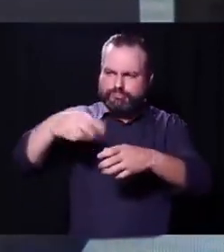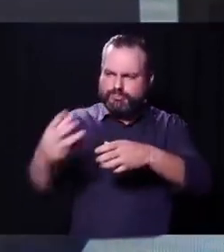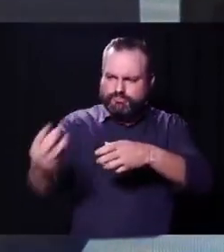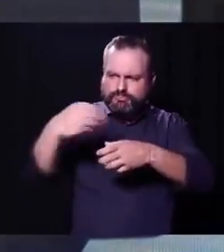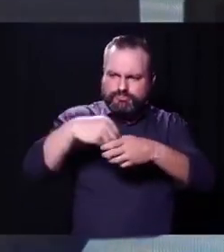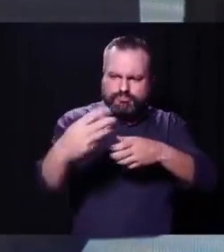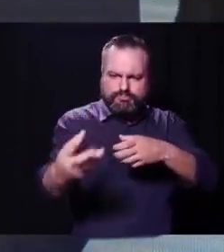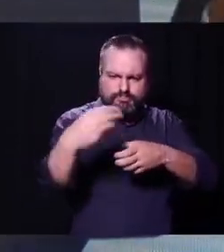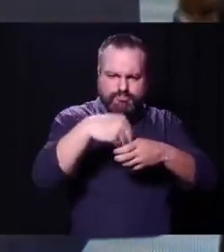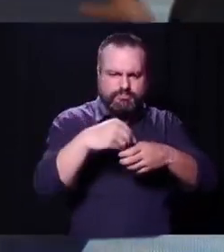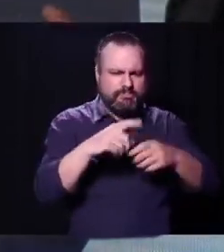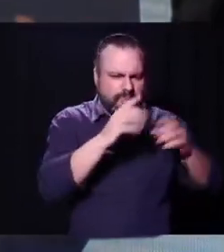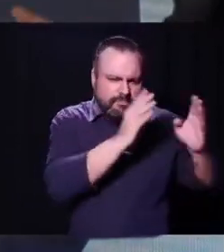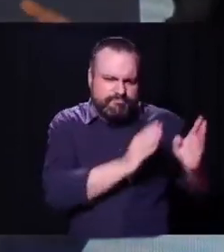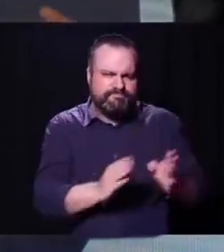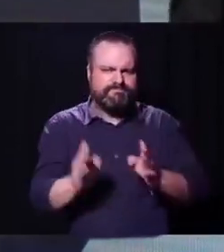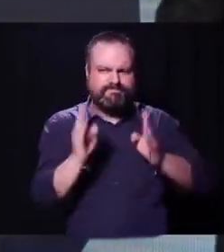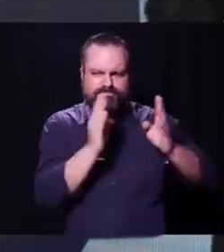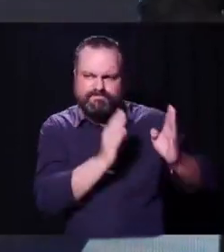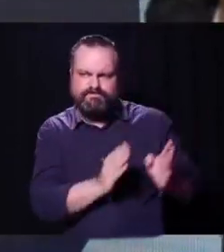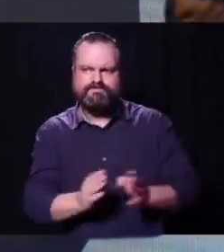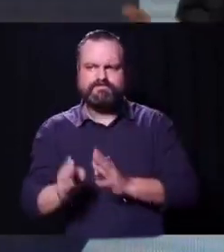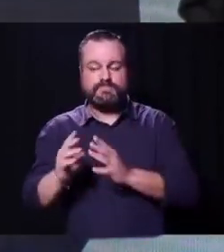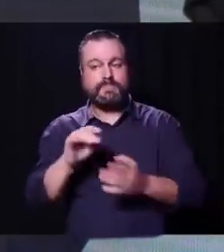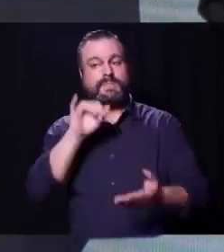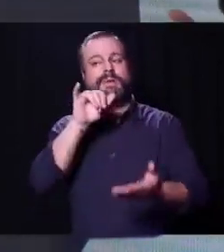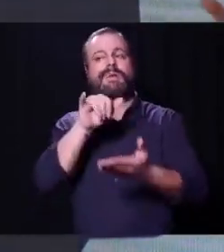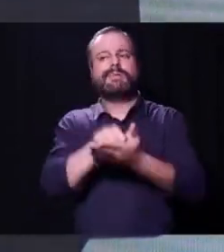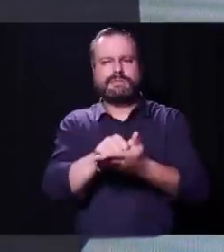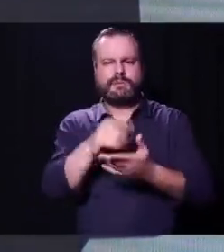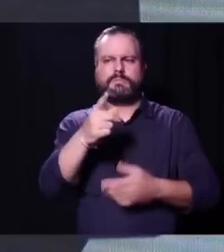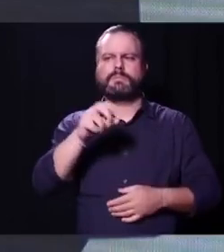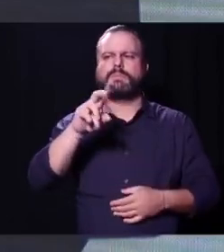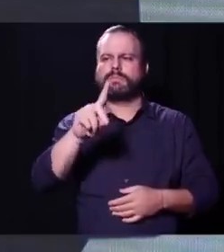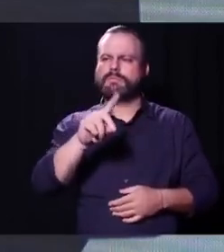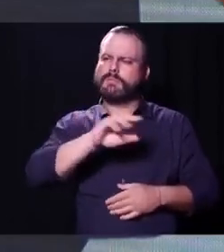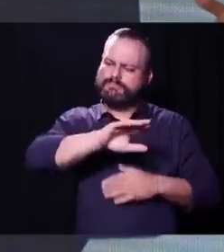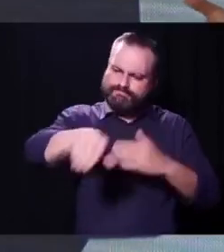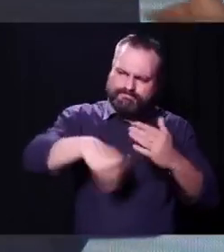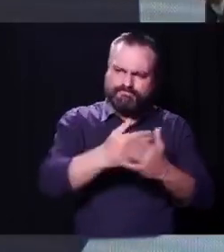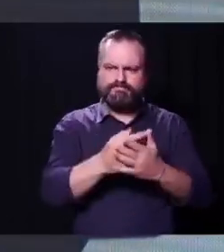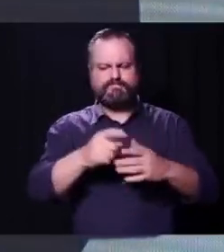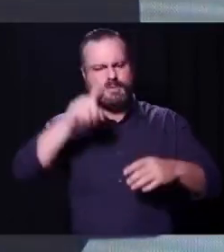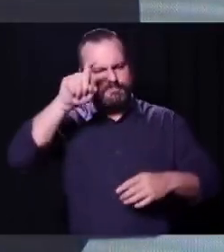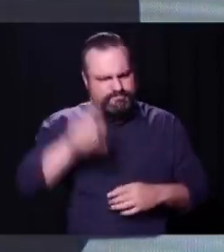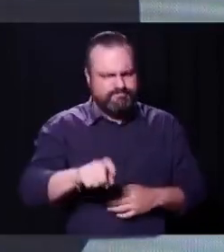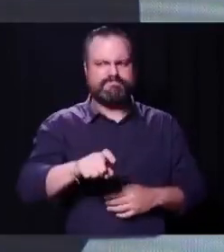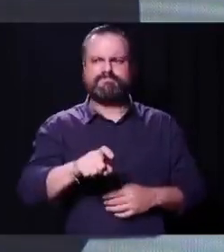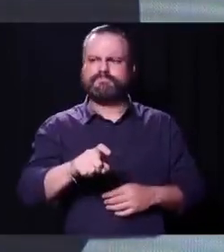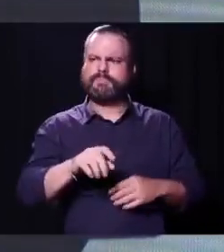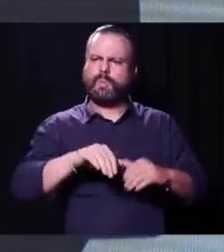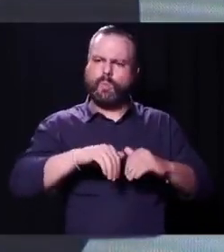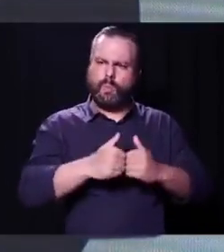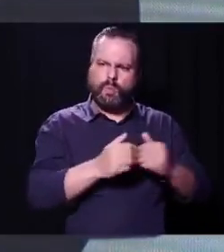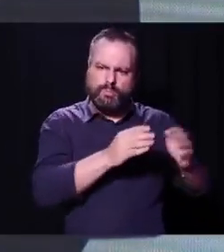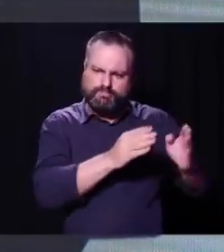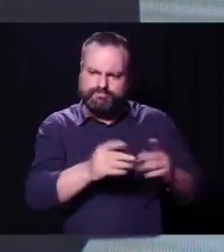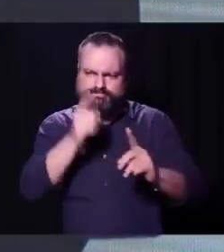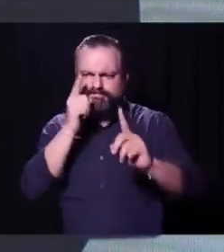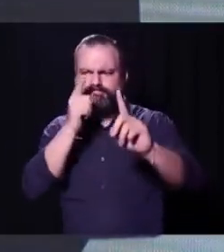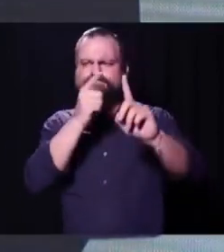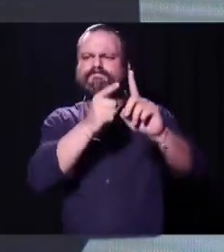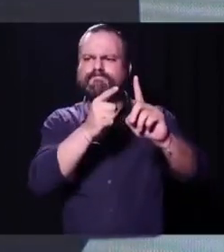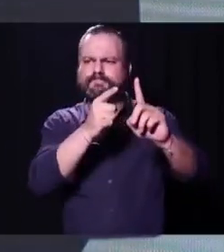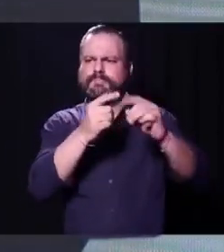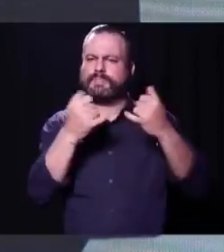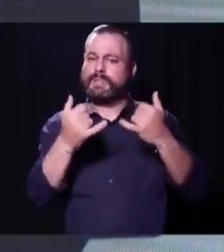estamos preparados. Bueno, nosotros tenemos demasiado equipo. Entonces, nosotros sí tenemos que afrontar el